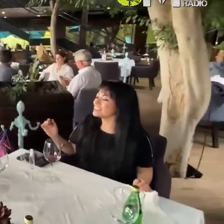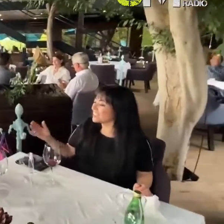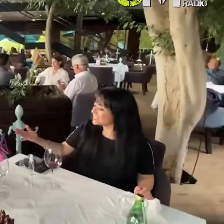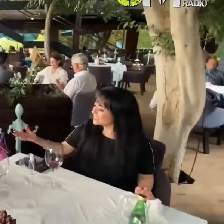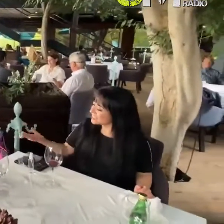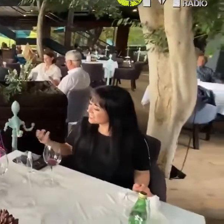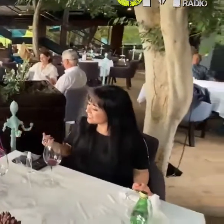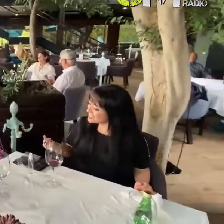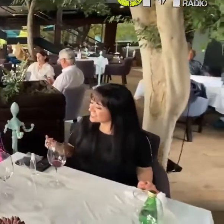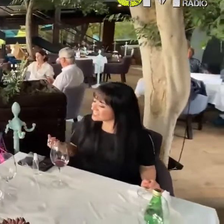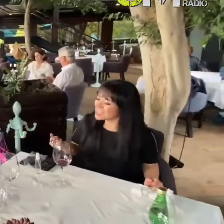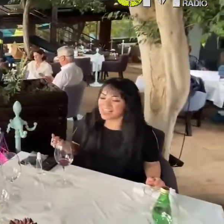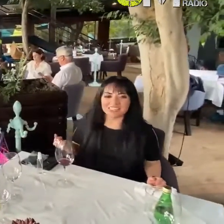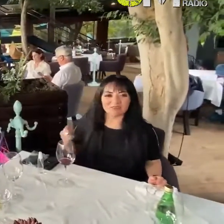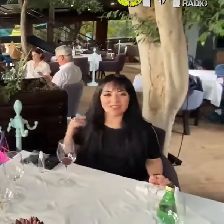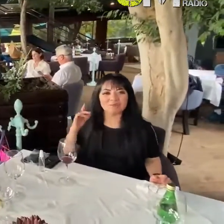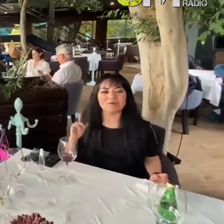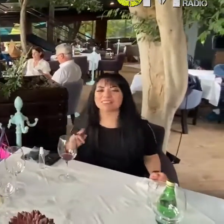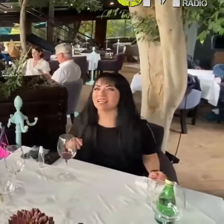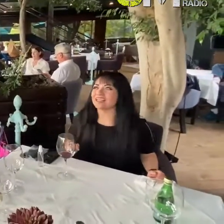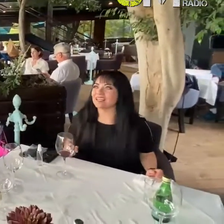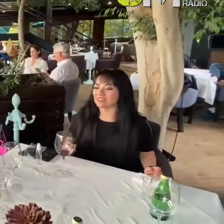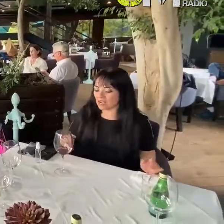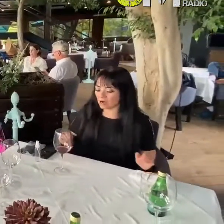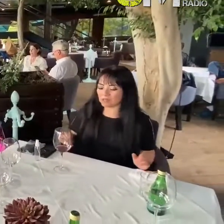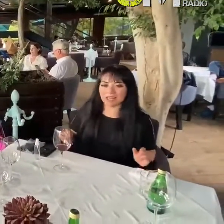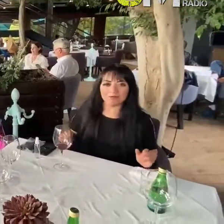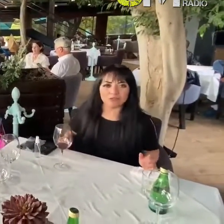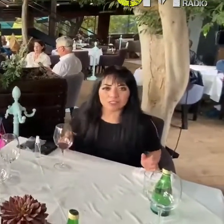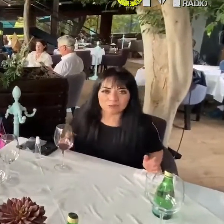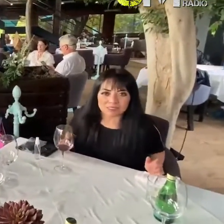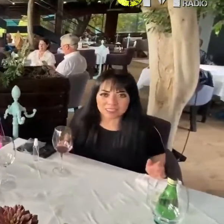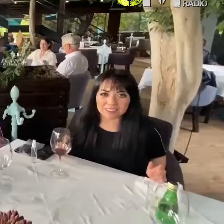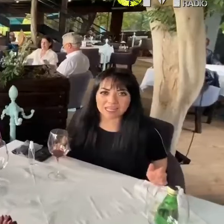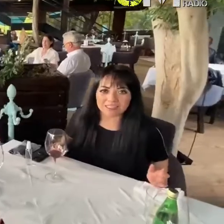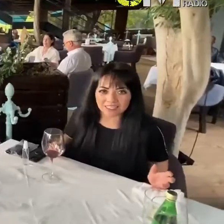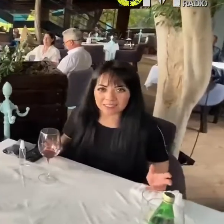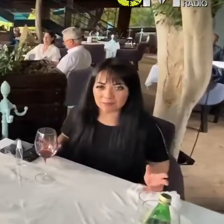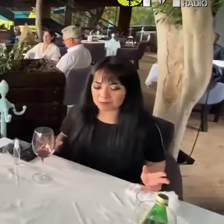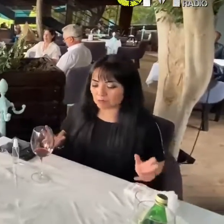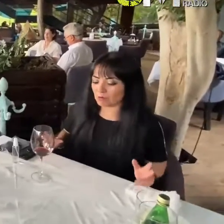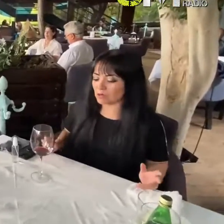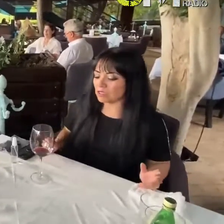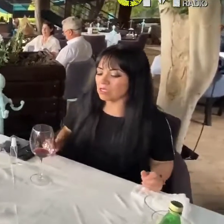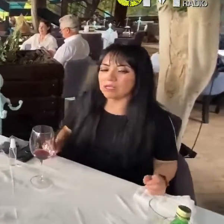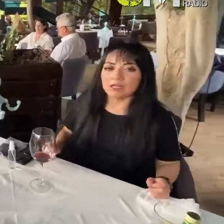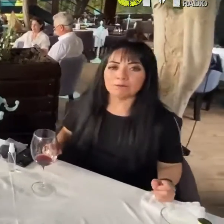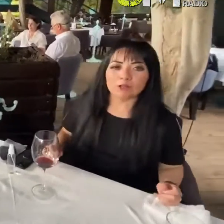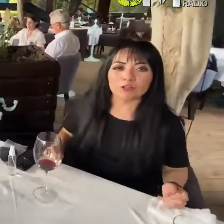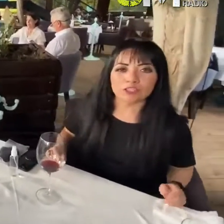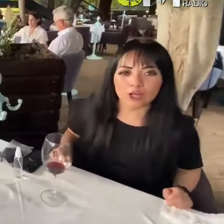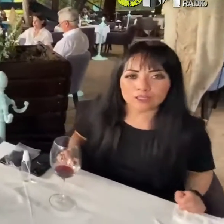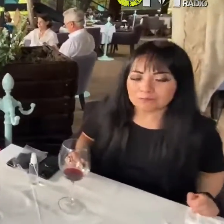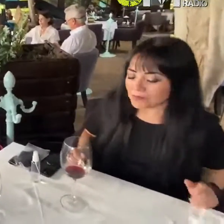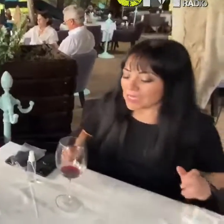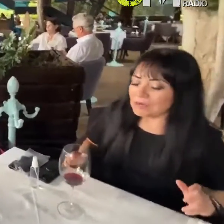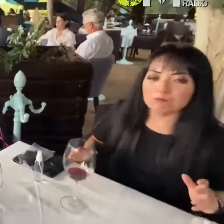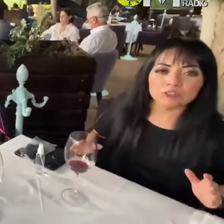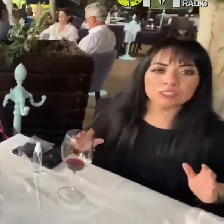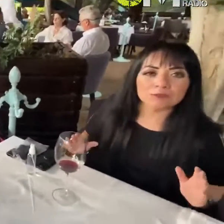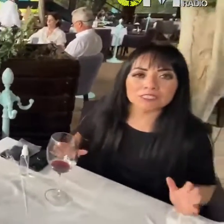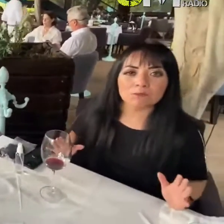Exacto. Ah, te sientas, regreso. ¿Sabes qué pasa? Que ahora muchas veces, acércate más, por favor,